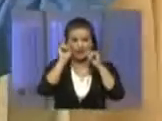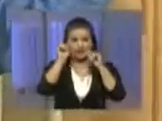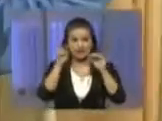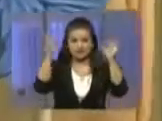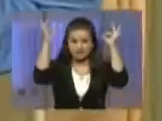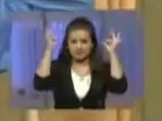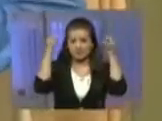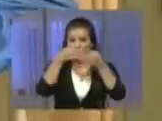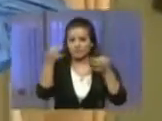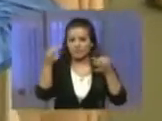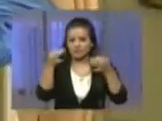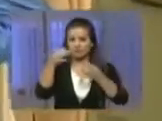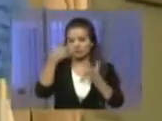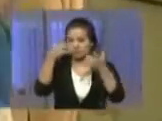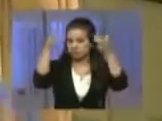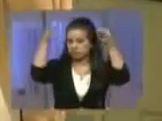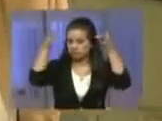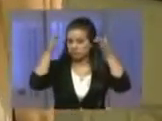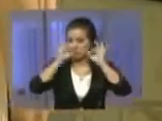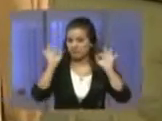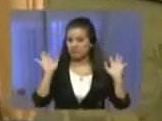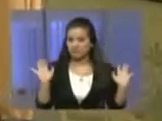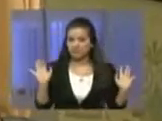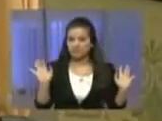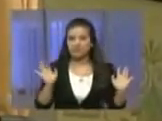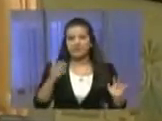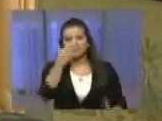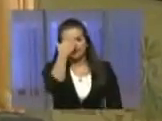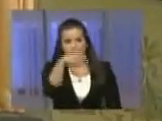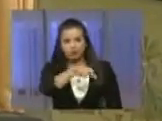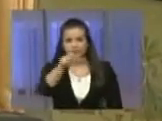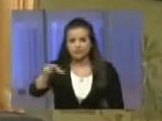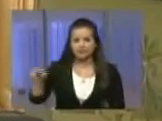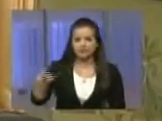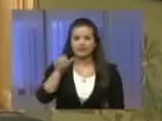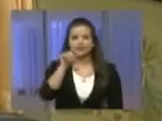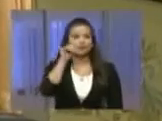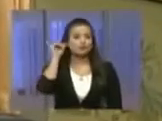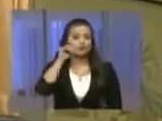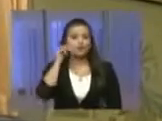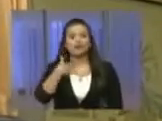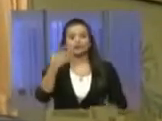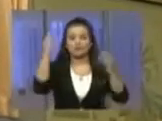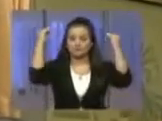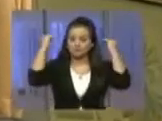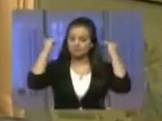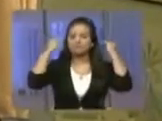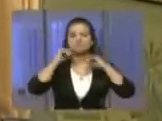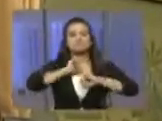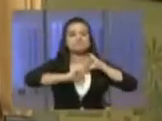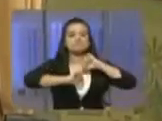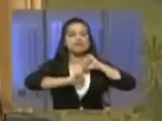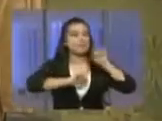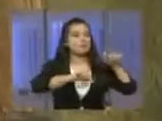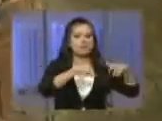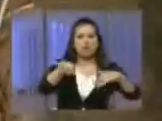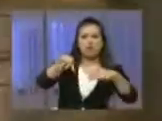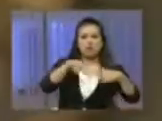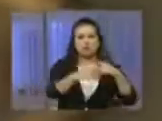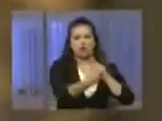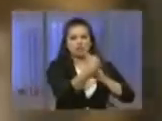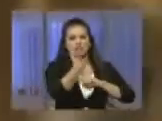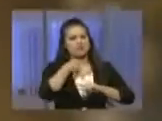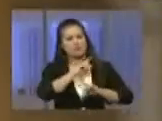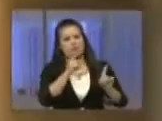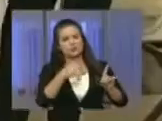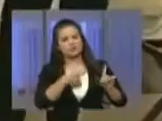perfecta saludo a los pueblos yupa que tengo mi sombrero protector anti zomb Ah